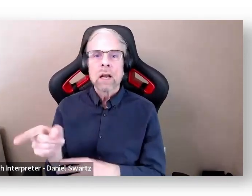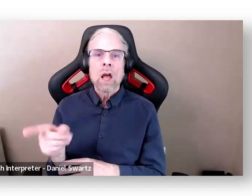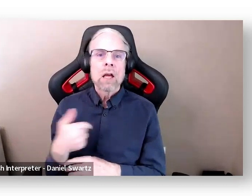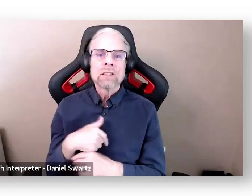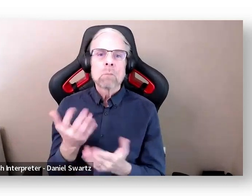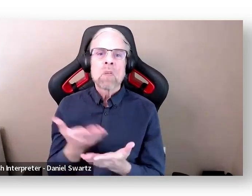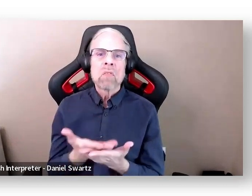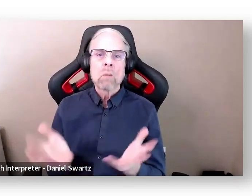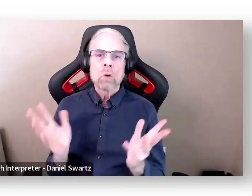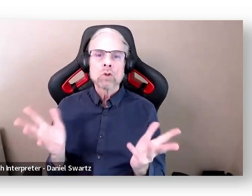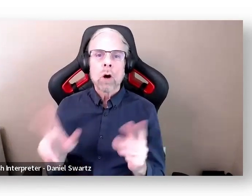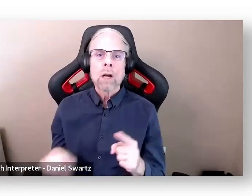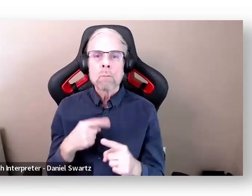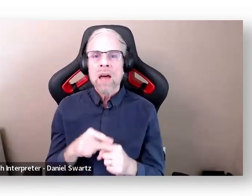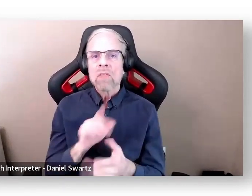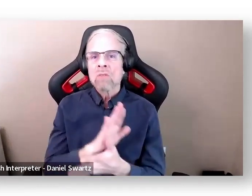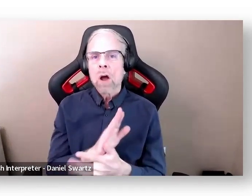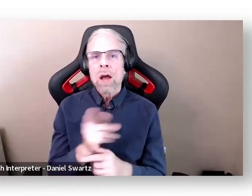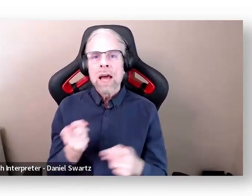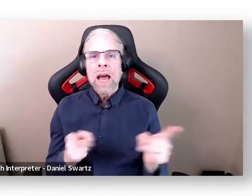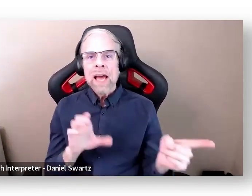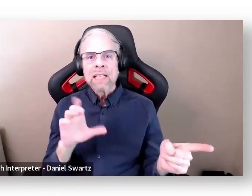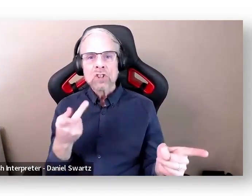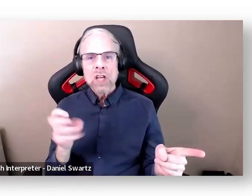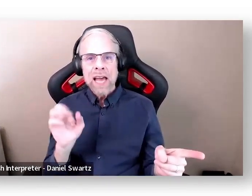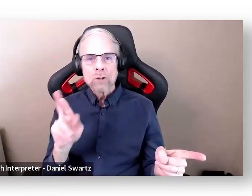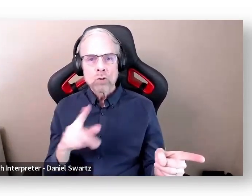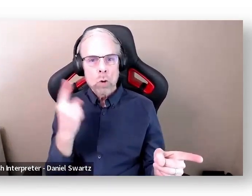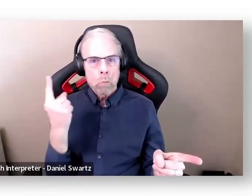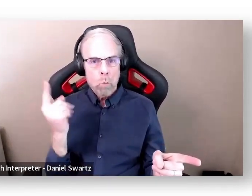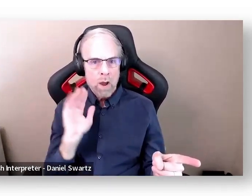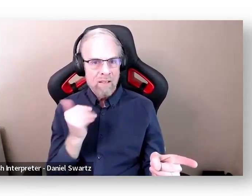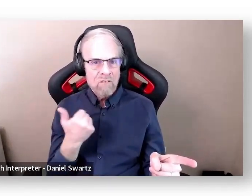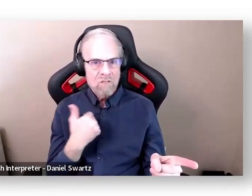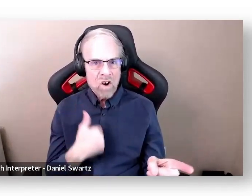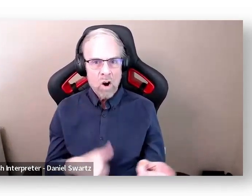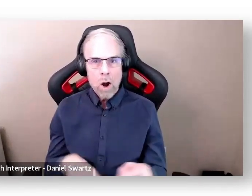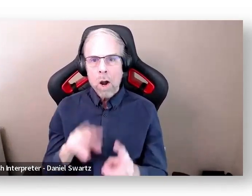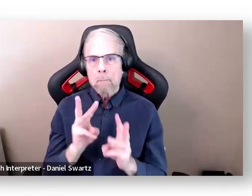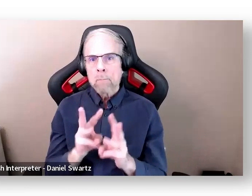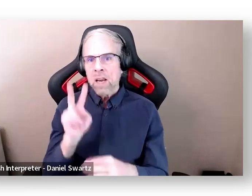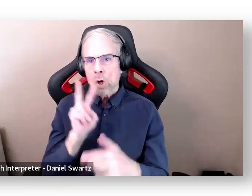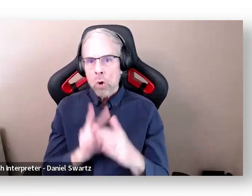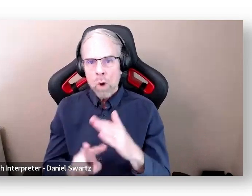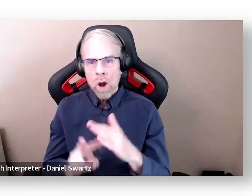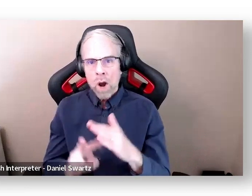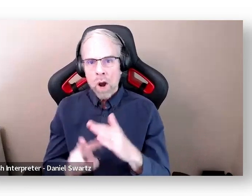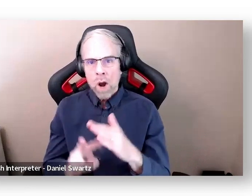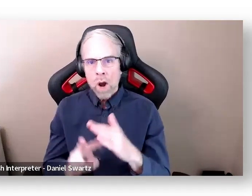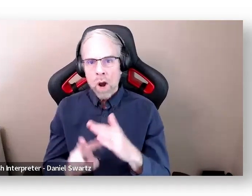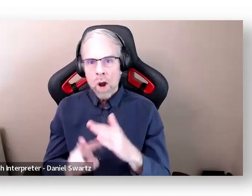más en detalle. Vamos a continuar con Chester Lampkin.